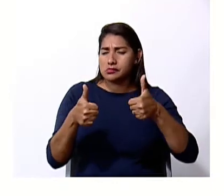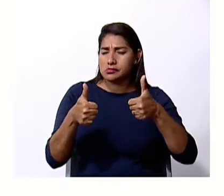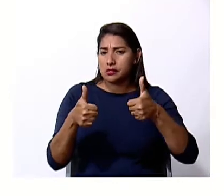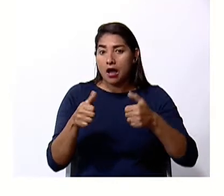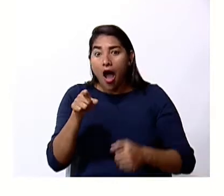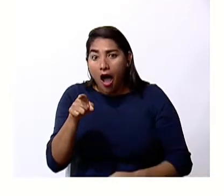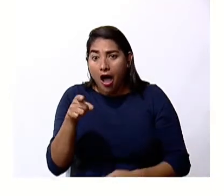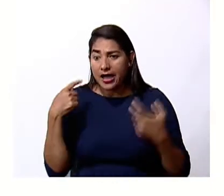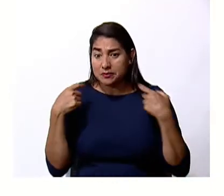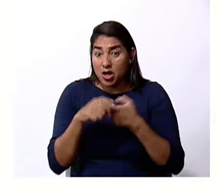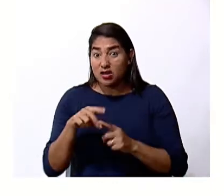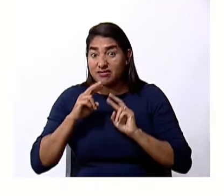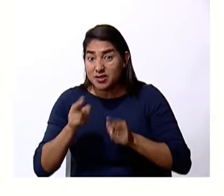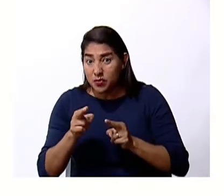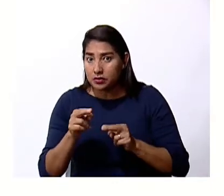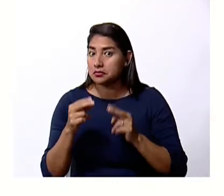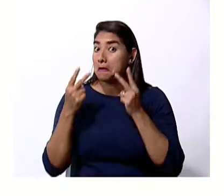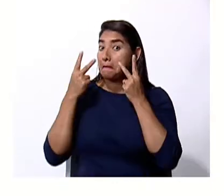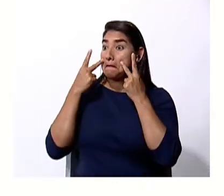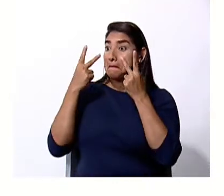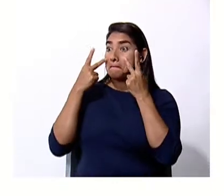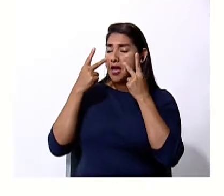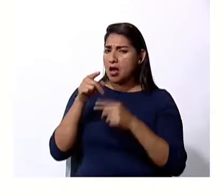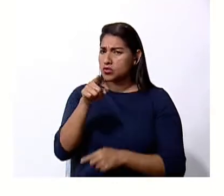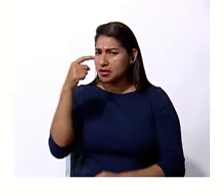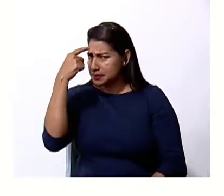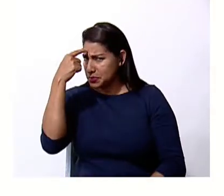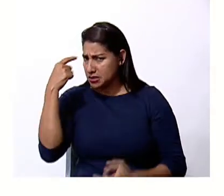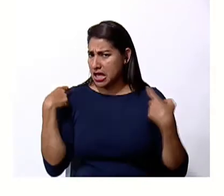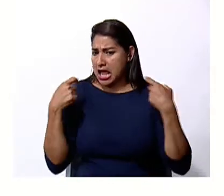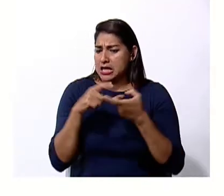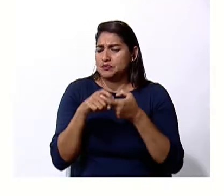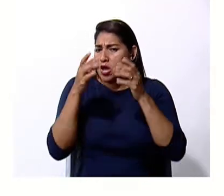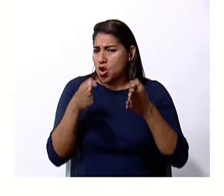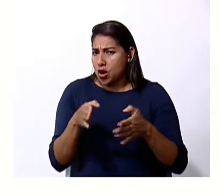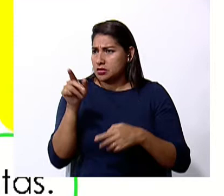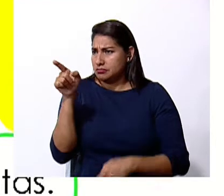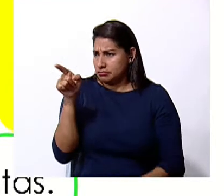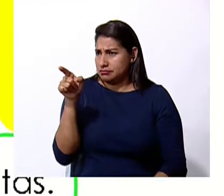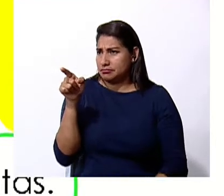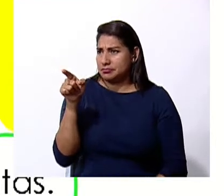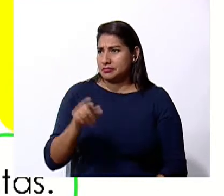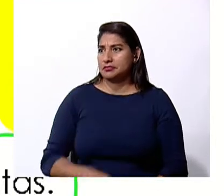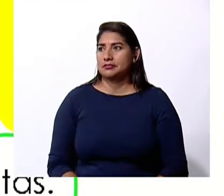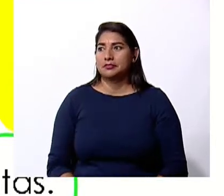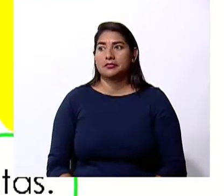los españoles? Vamos a ver, ¿vos decís que son los españoles?